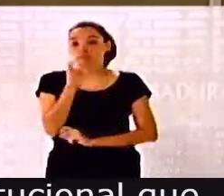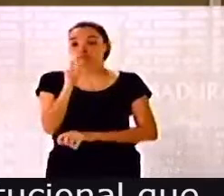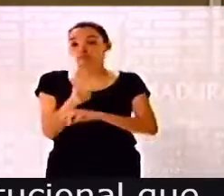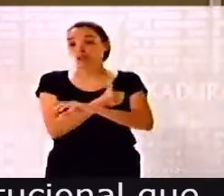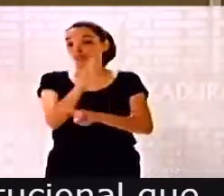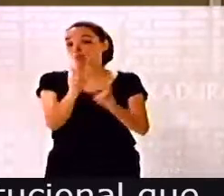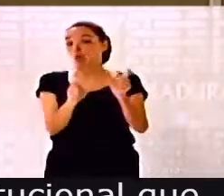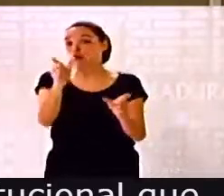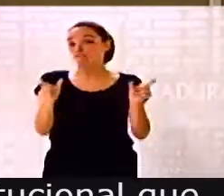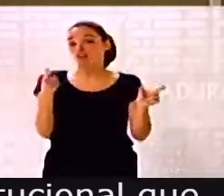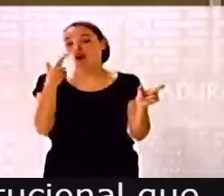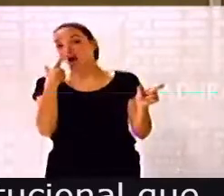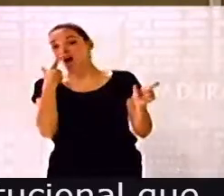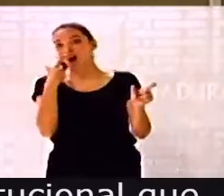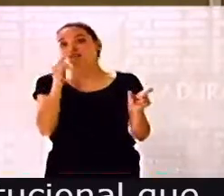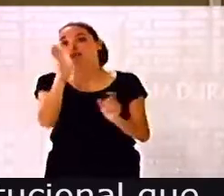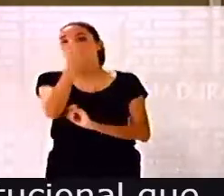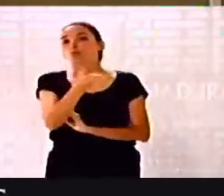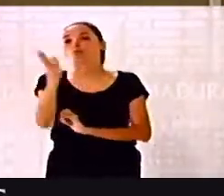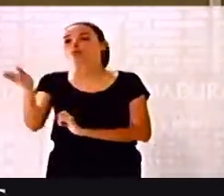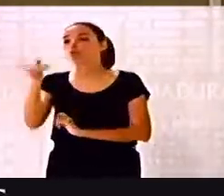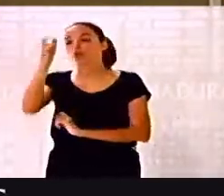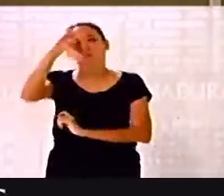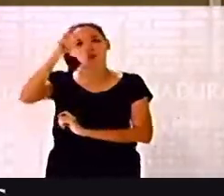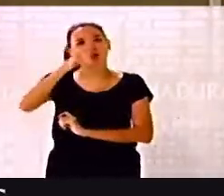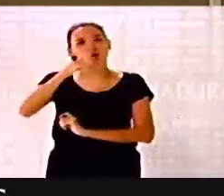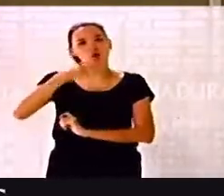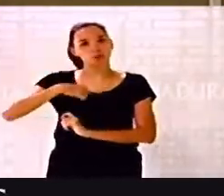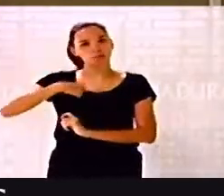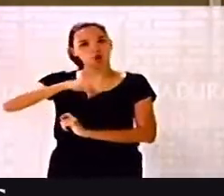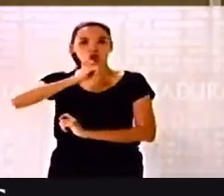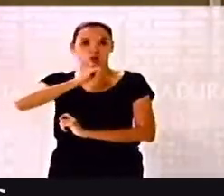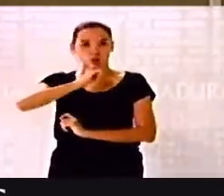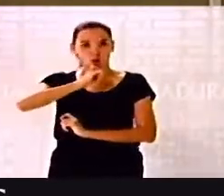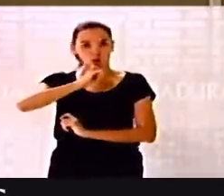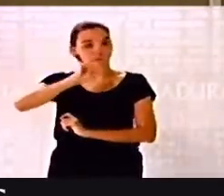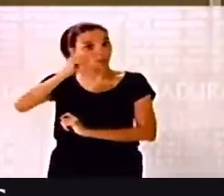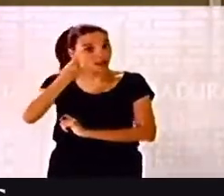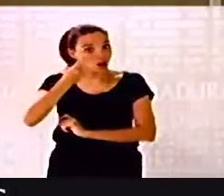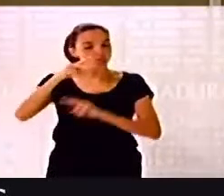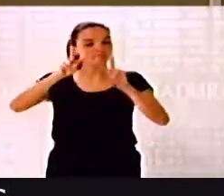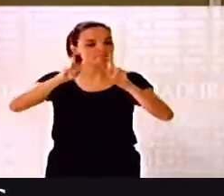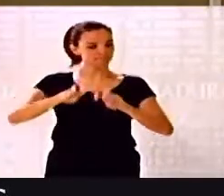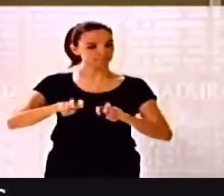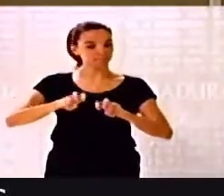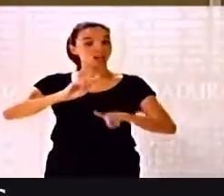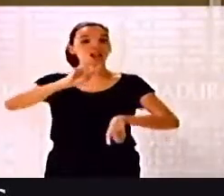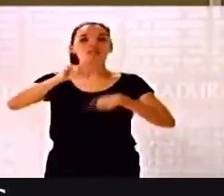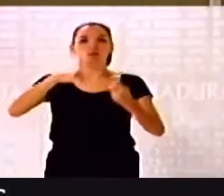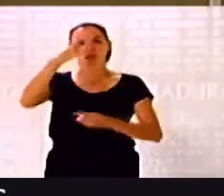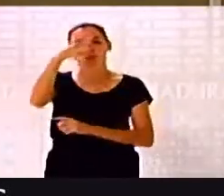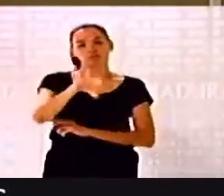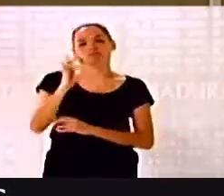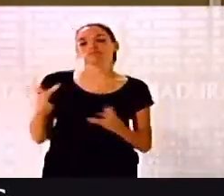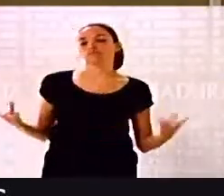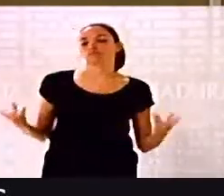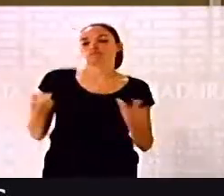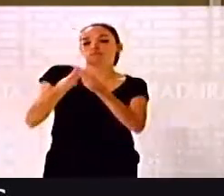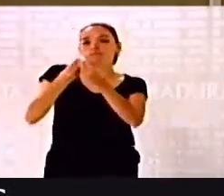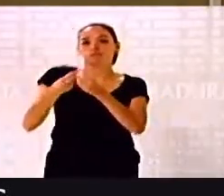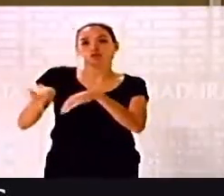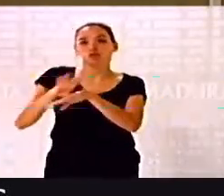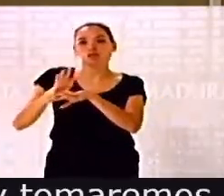demográficamente cómo están afectadas esas localidades y en función de eso tomaremos una decisión conjunta con la Consejería de